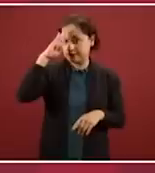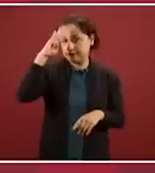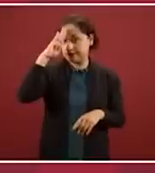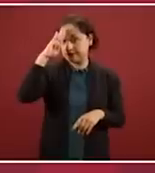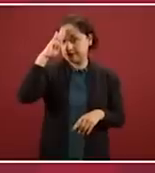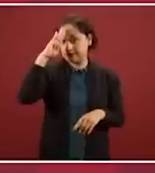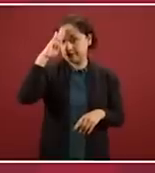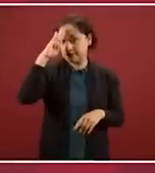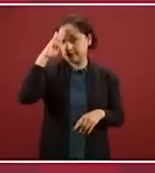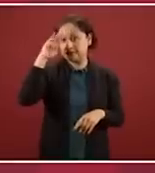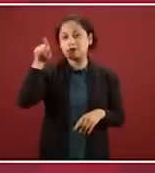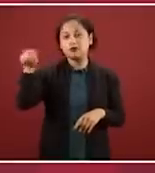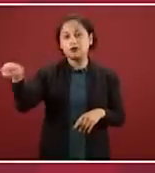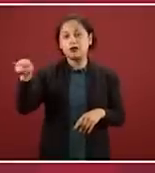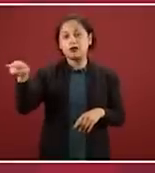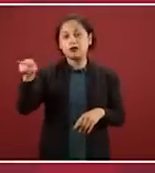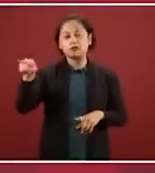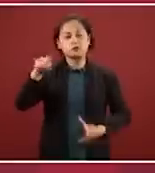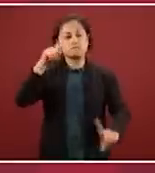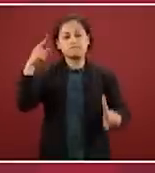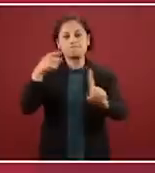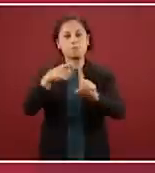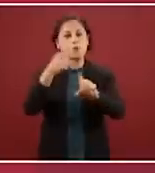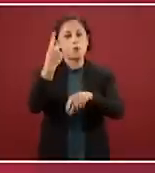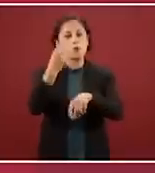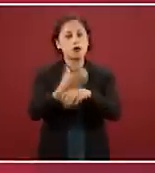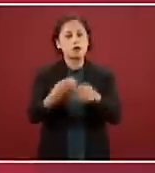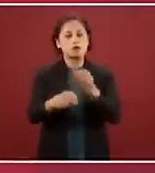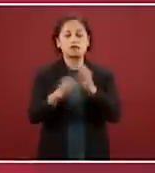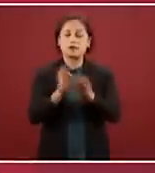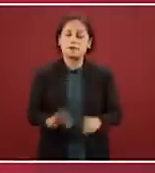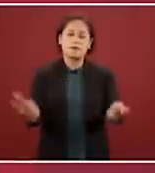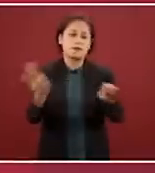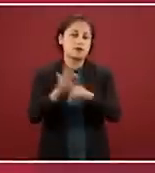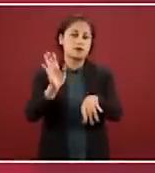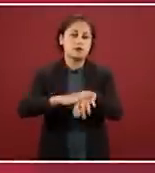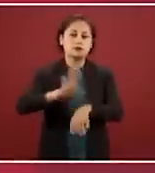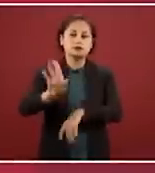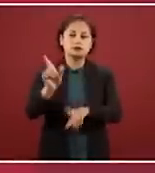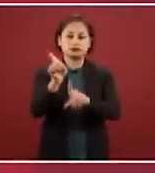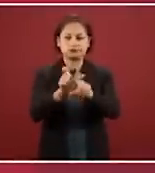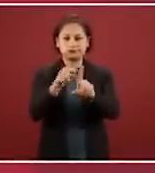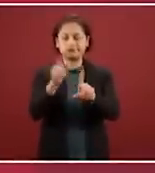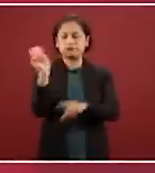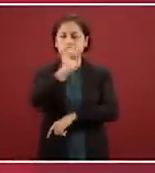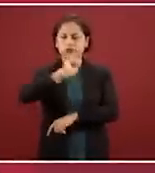es el profesionalismo, la experiencia.